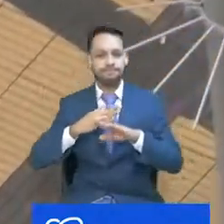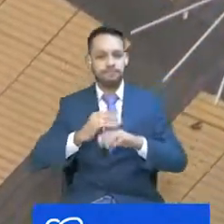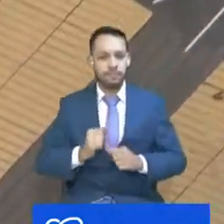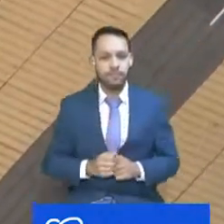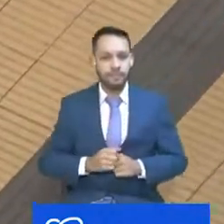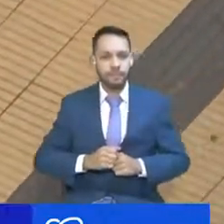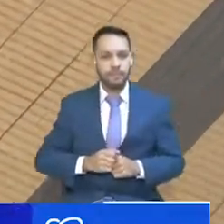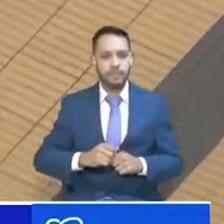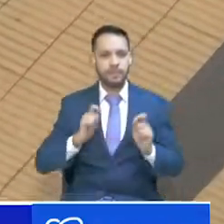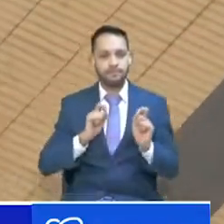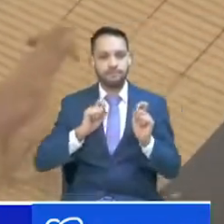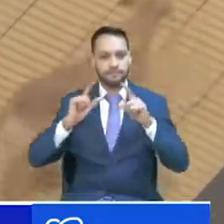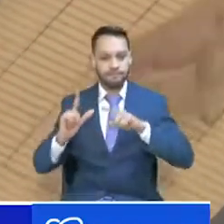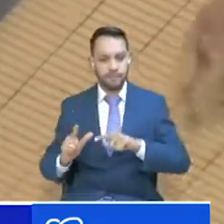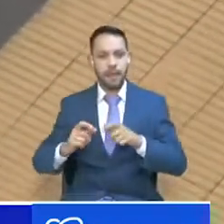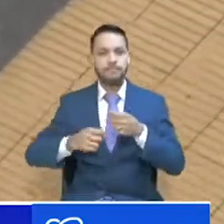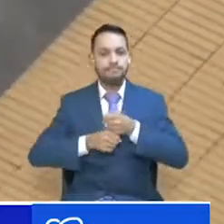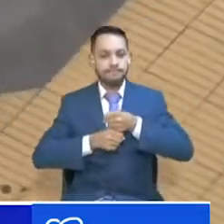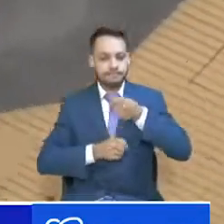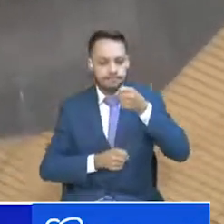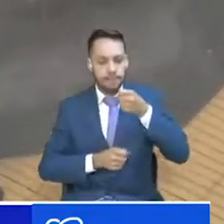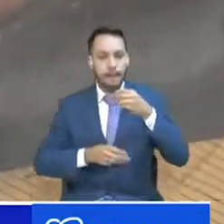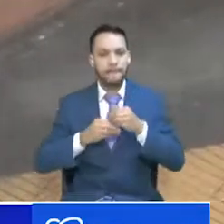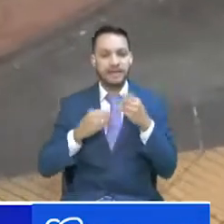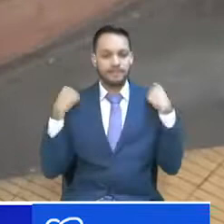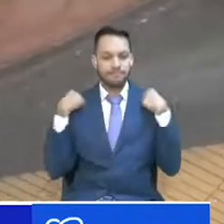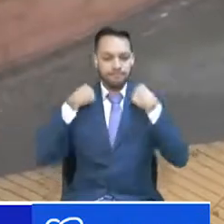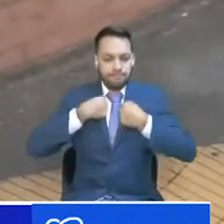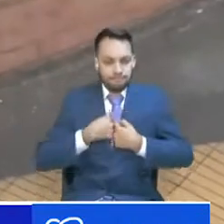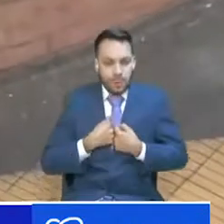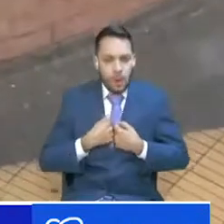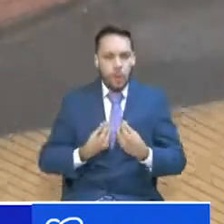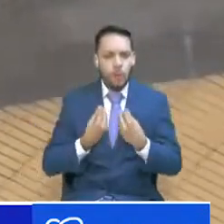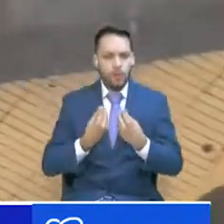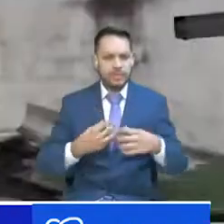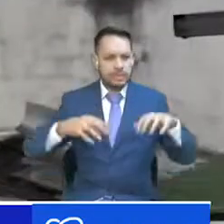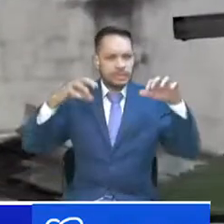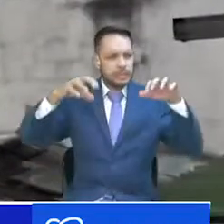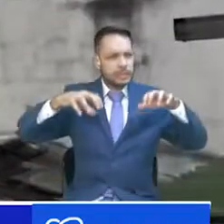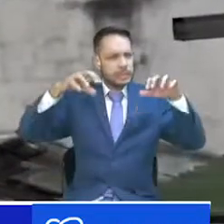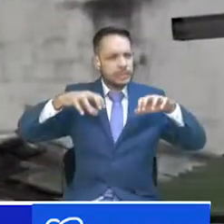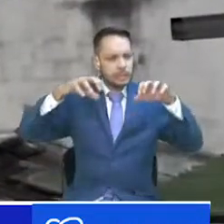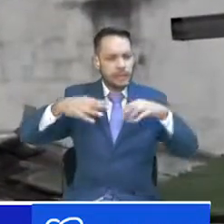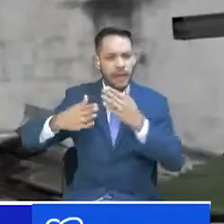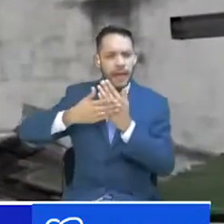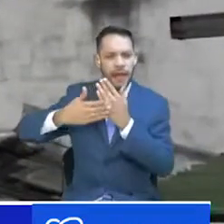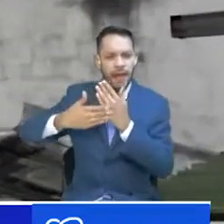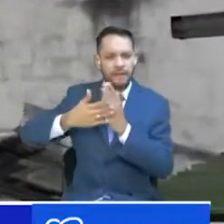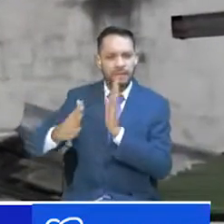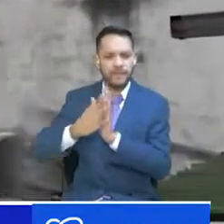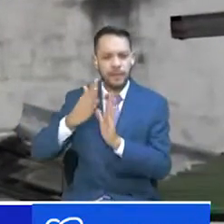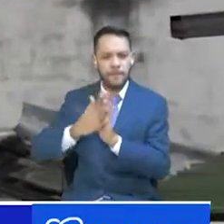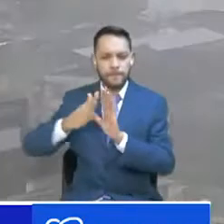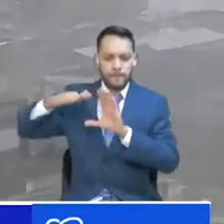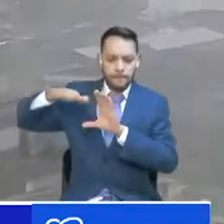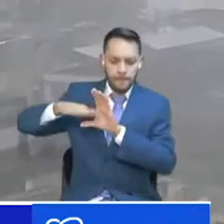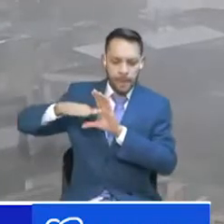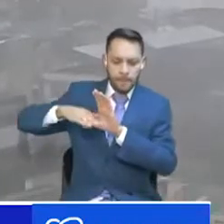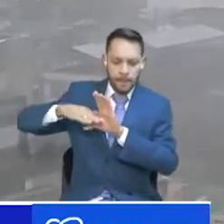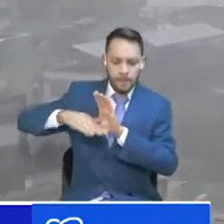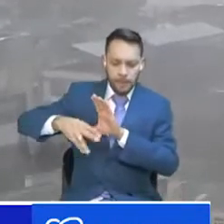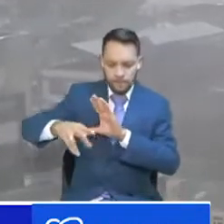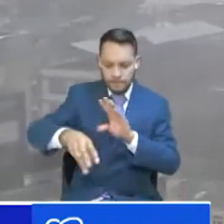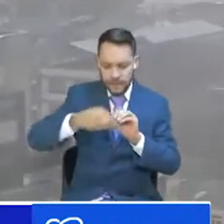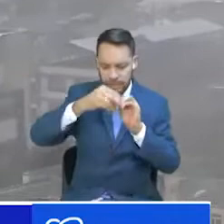al y este saco y paraguas porque las precipitaciones no pararán de acuerdo al ideal y la unidad nacional para la gestión del riesgo en colombia